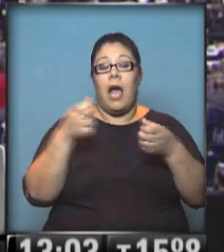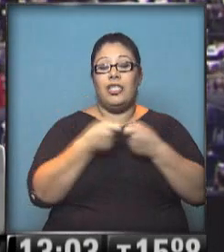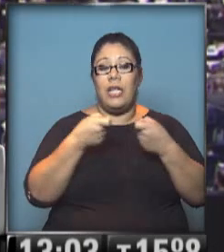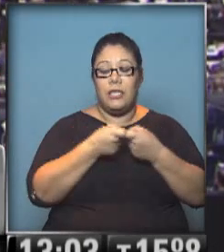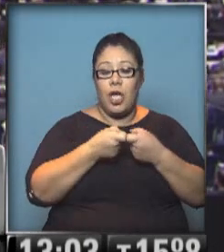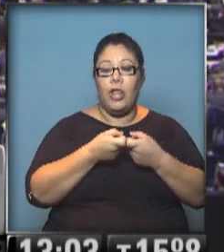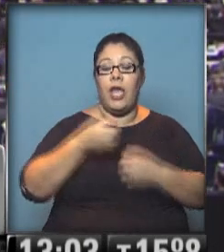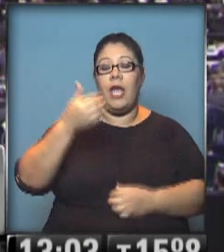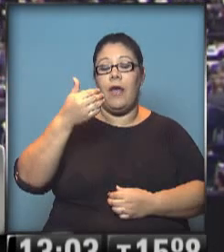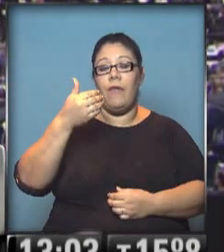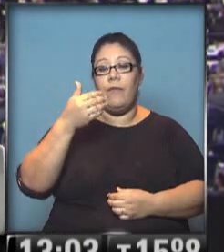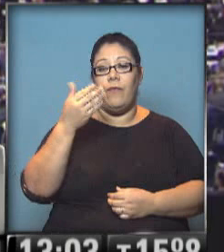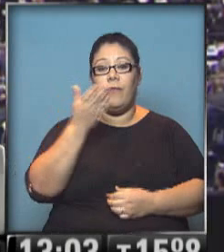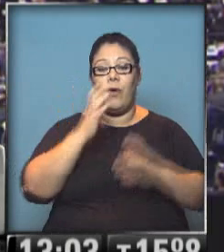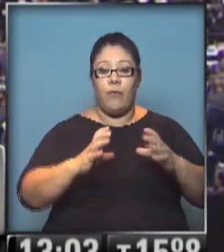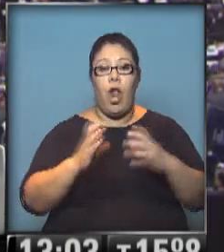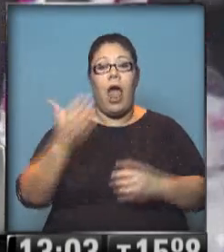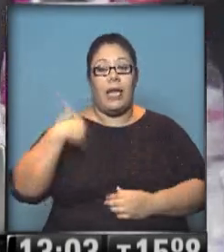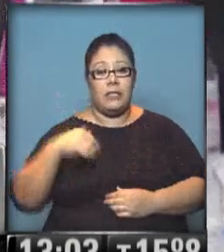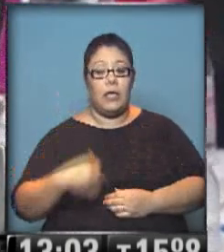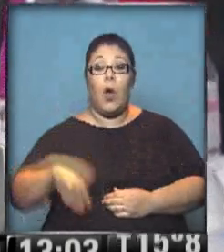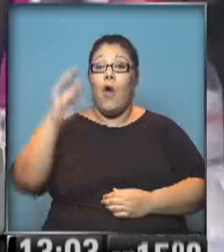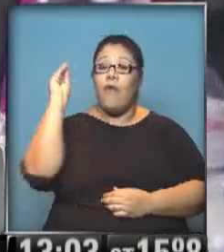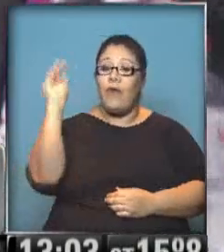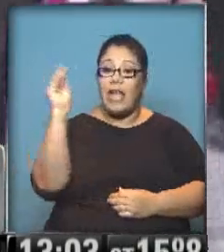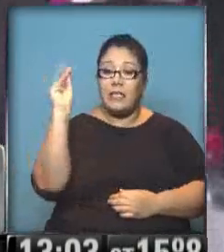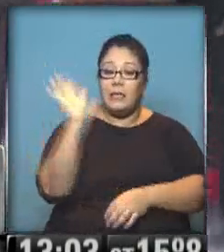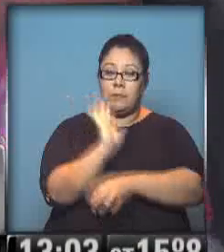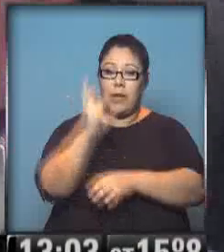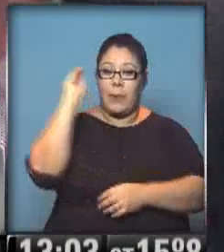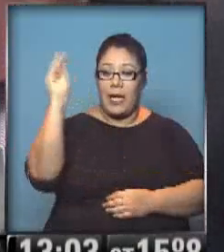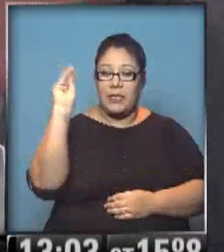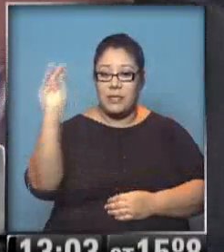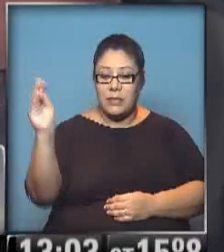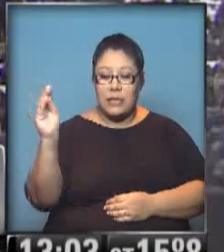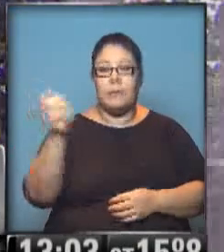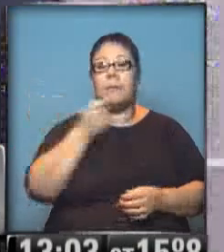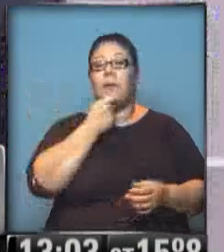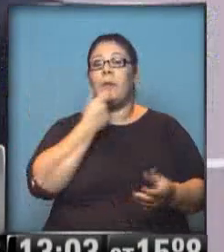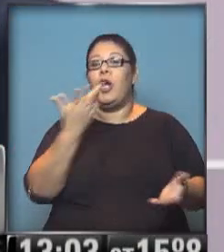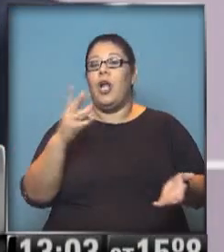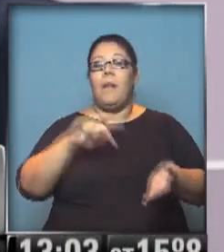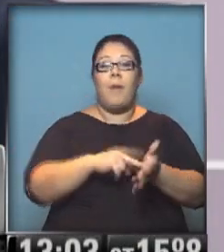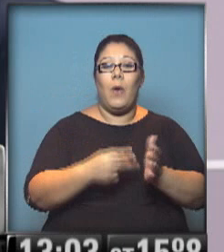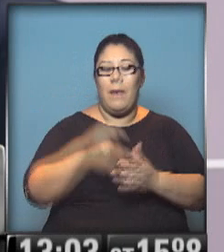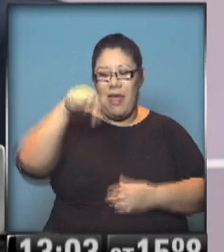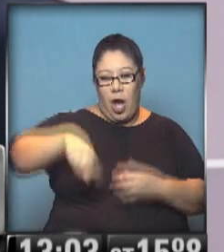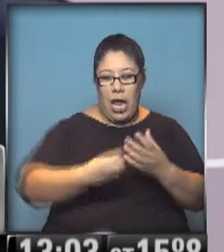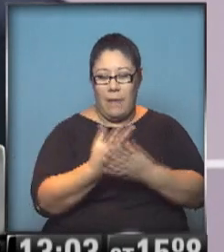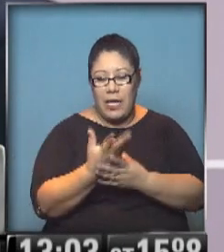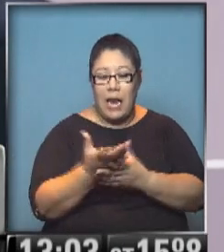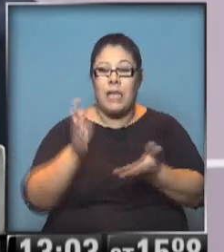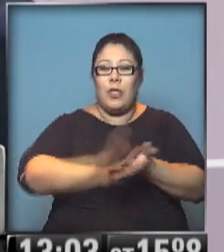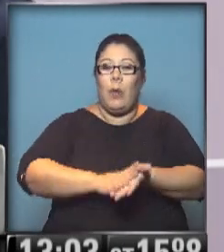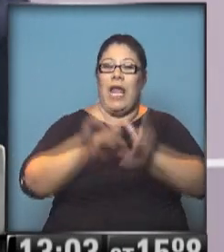esto por Brasil, sí, que ibas a hacer referencia. Claro, claro, Brasil, fíjate que el gran quiebre de la mañana, por decirlo de alguna manera, en cuanto al